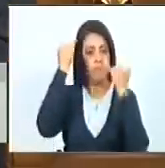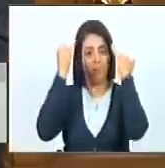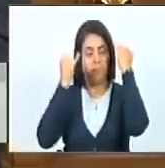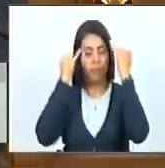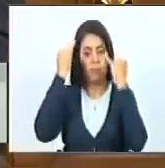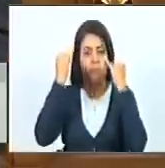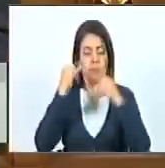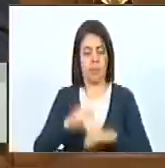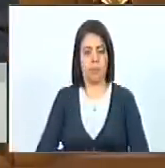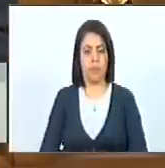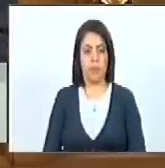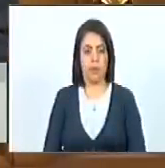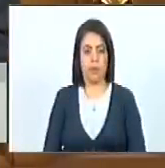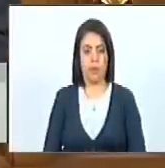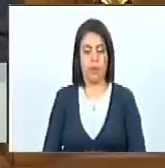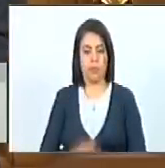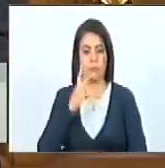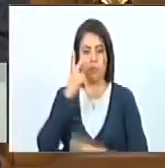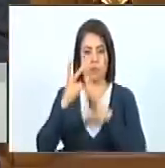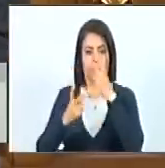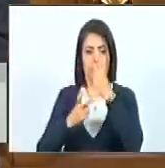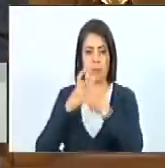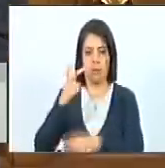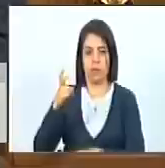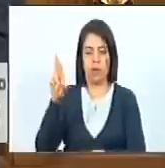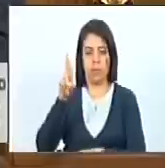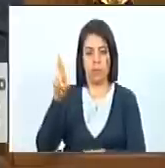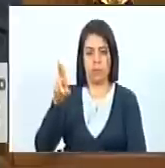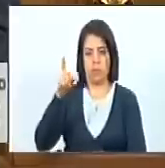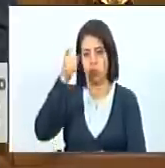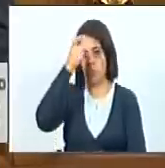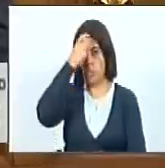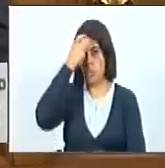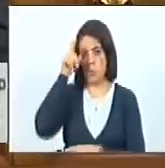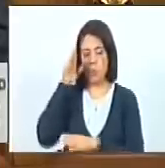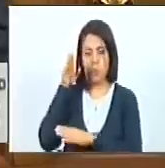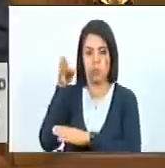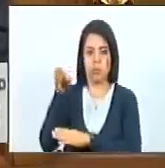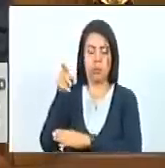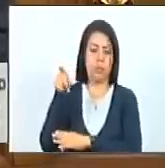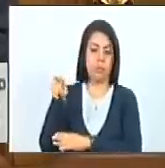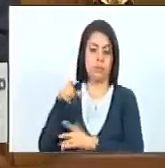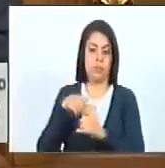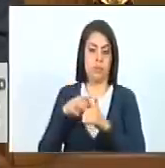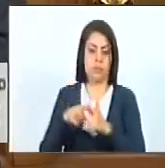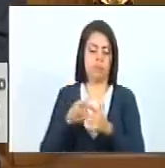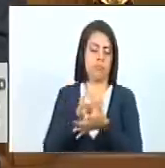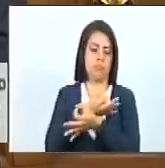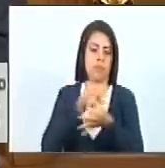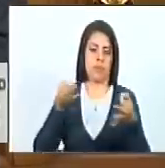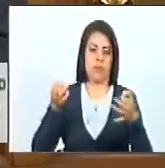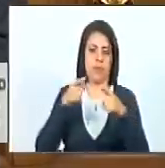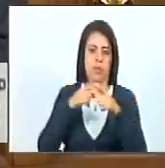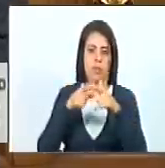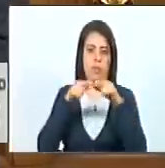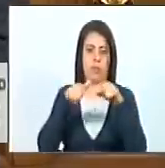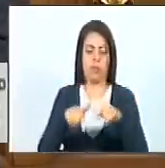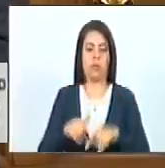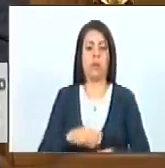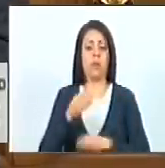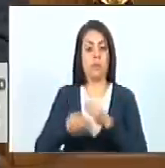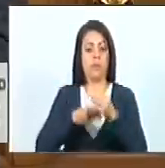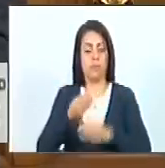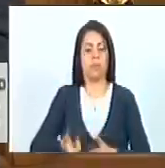iniciativa de visitar la República de Turquía, deber extraordinario que nos